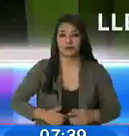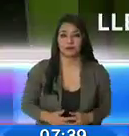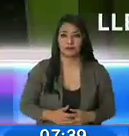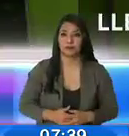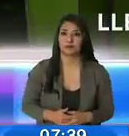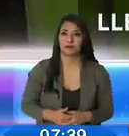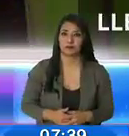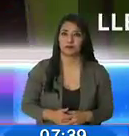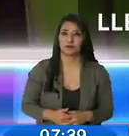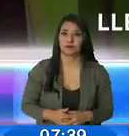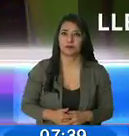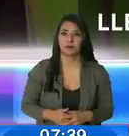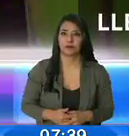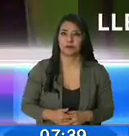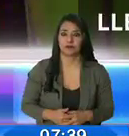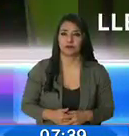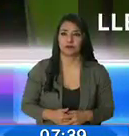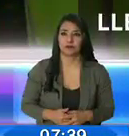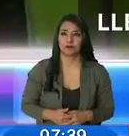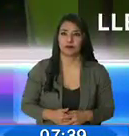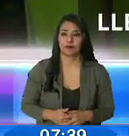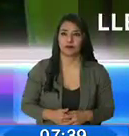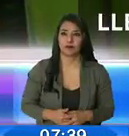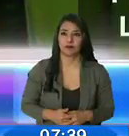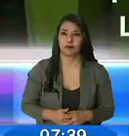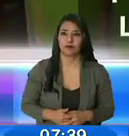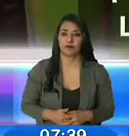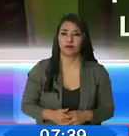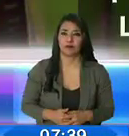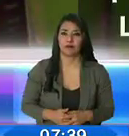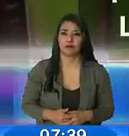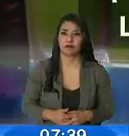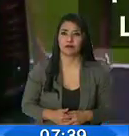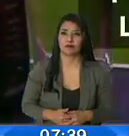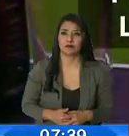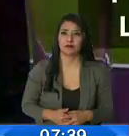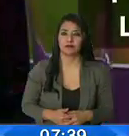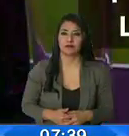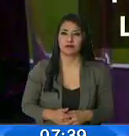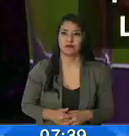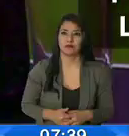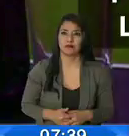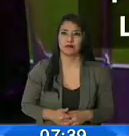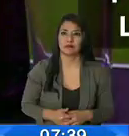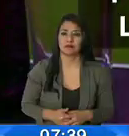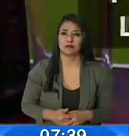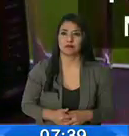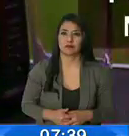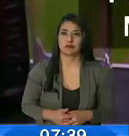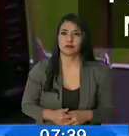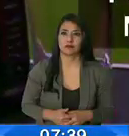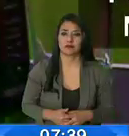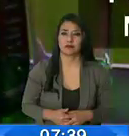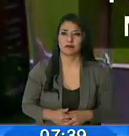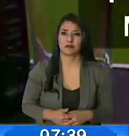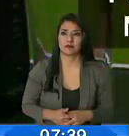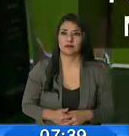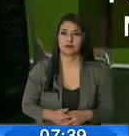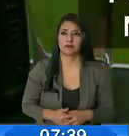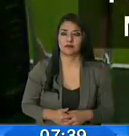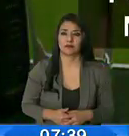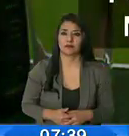Incluso me traje mi título, yo soy allá licenciada en educación, y la verdad no lo traje para guardarlo porque no se